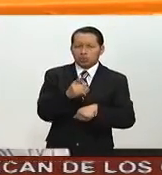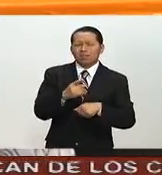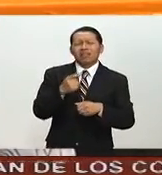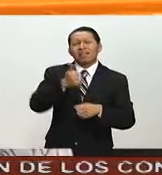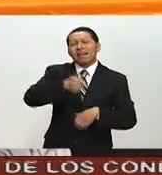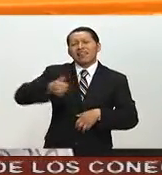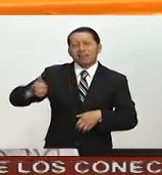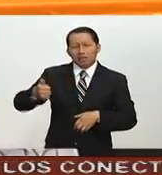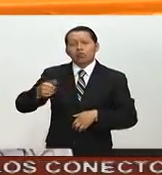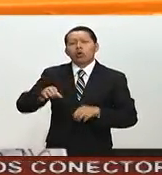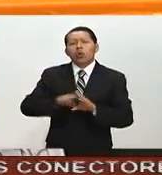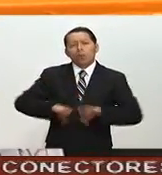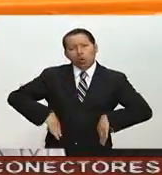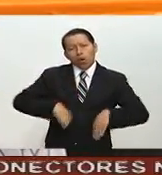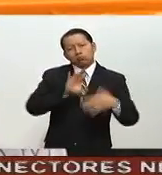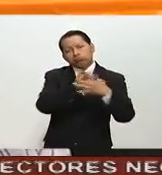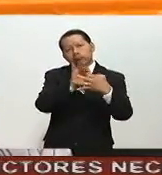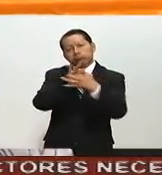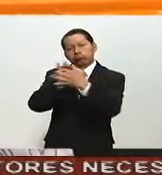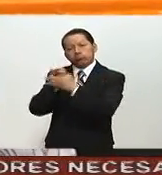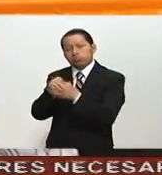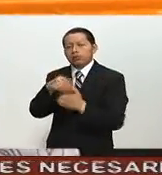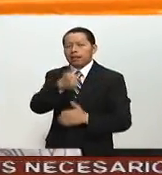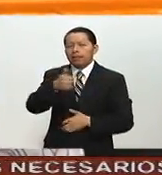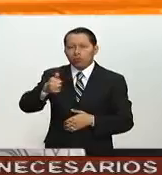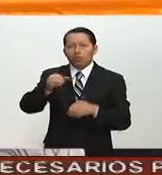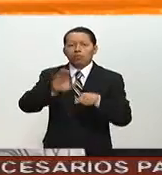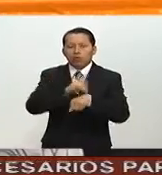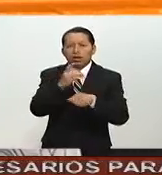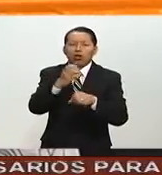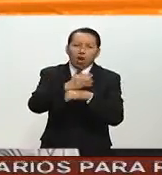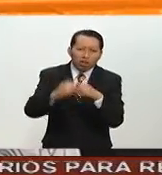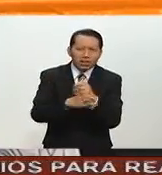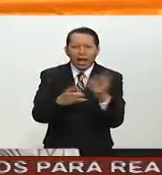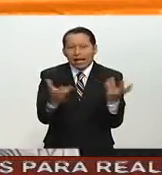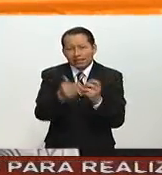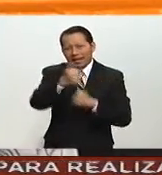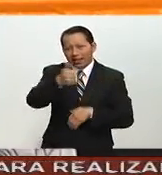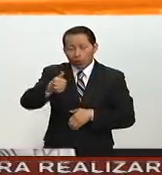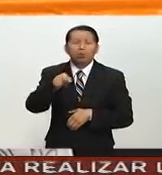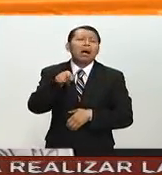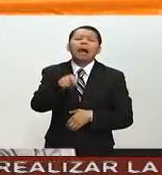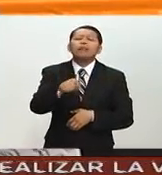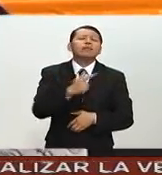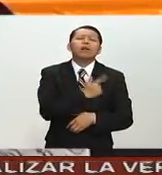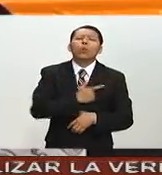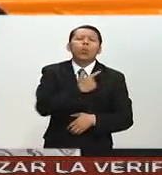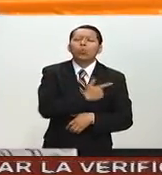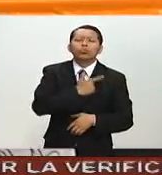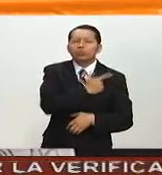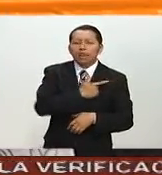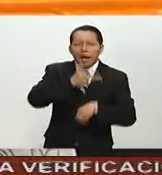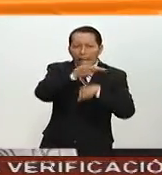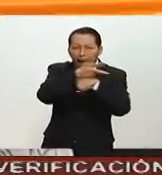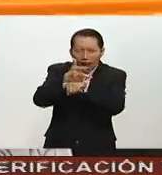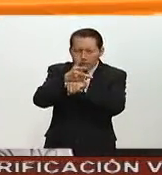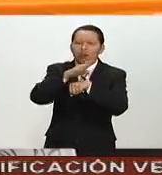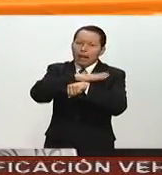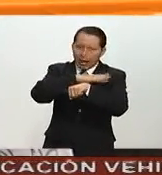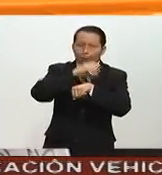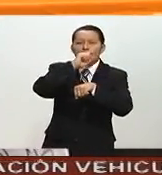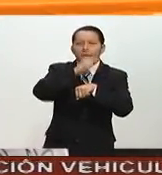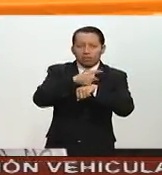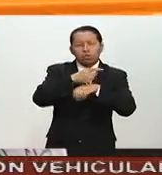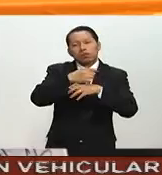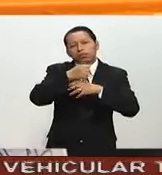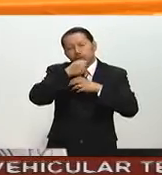se va a identificar con la ludoteca porque hay cosas para hacer para cada quien. Si a ti te gusta, por ejemplo, grabar, está la cabina de grabación que la van a